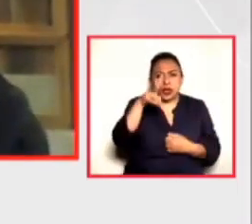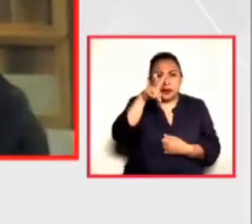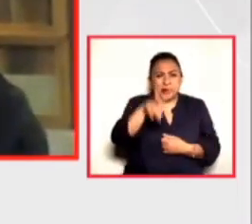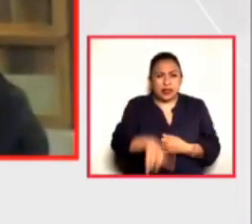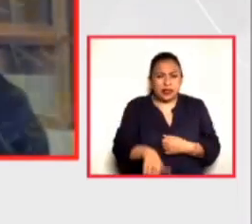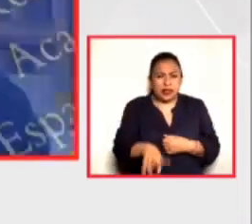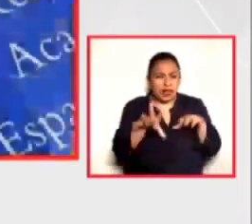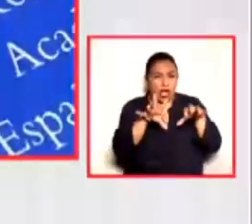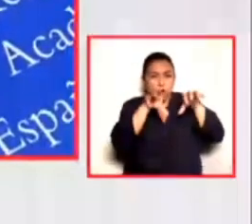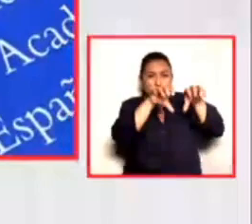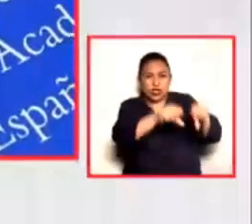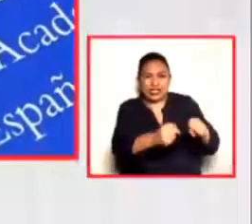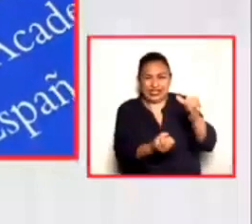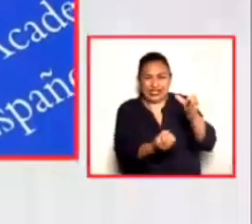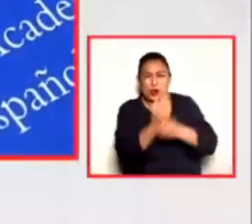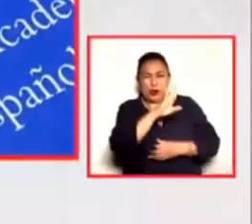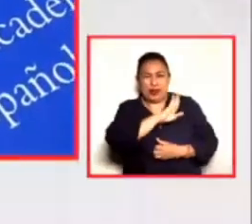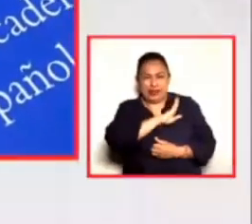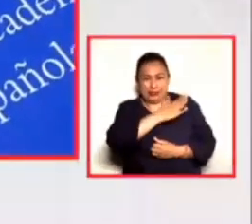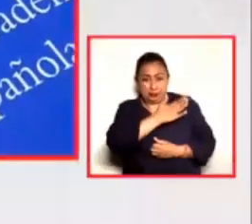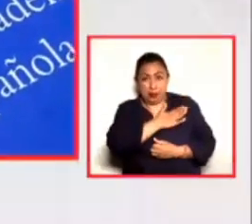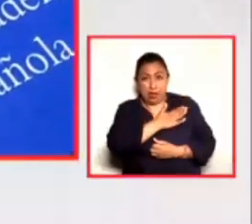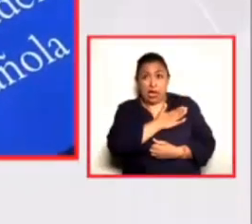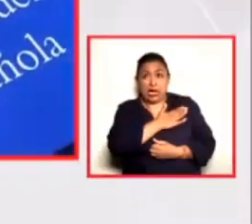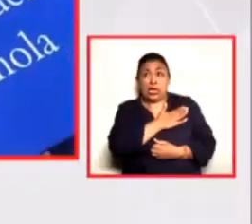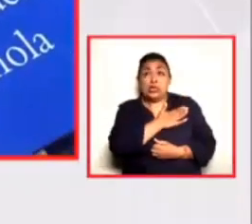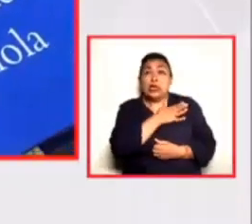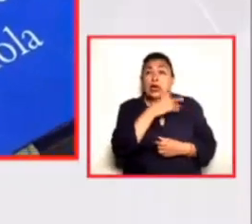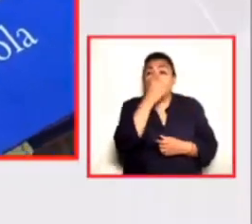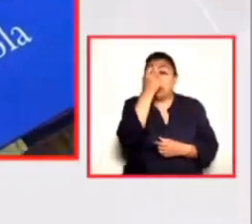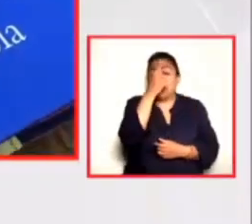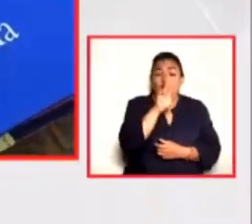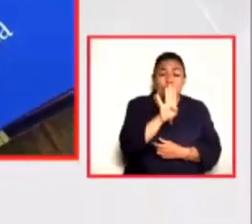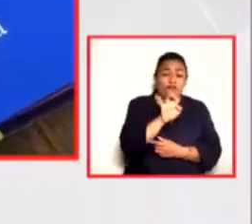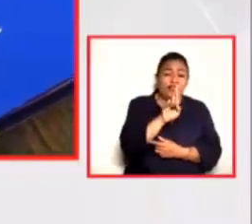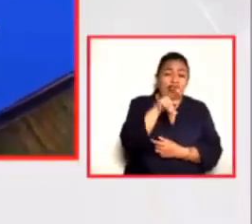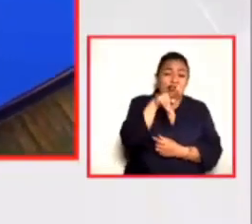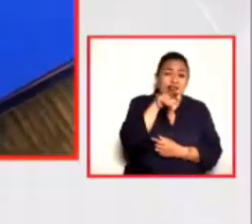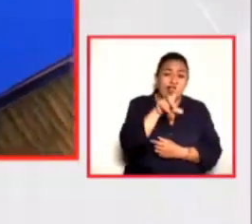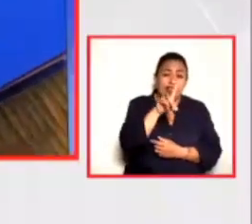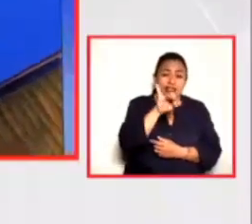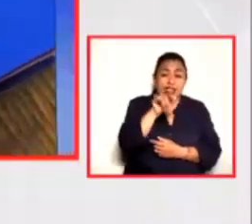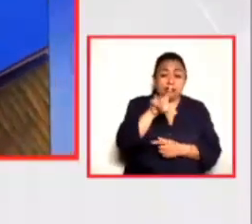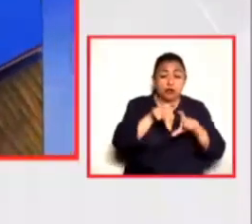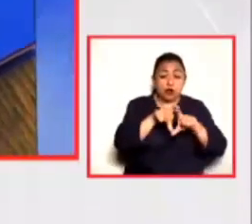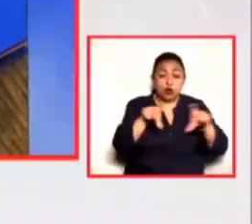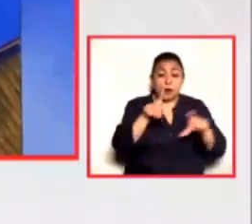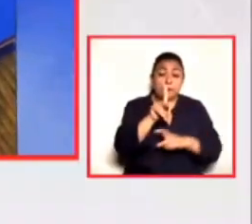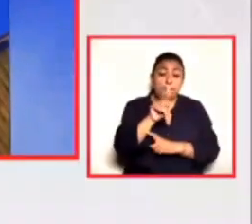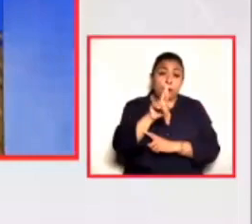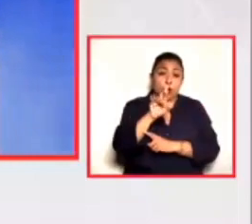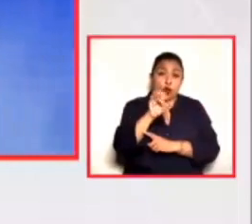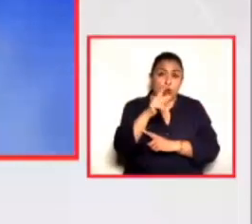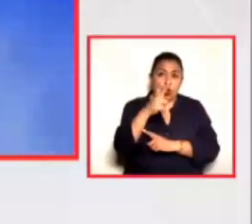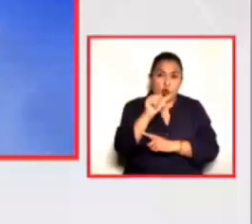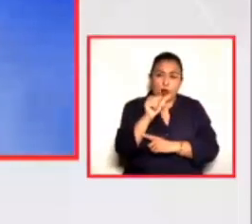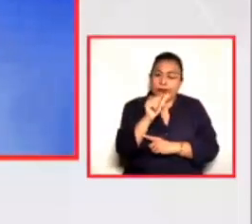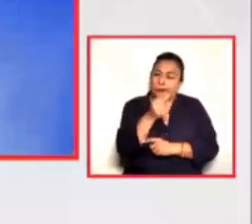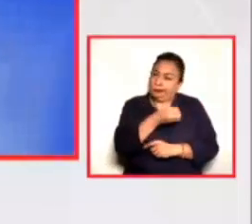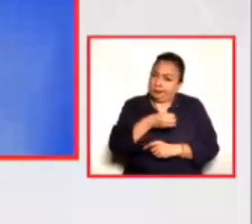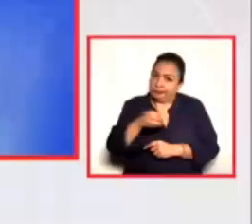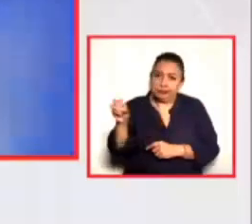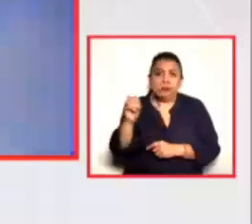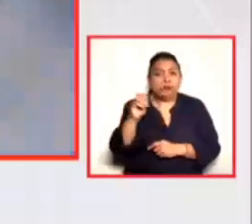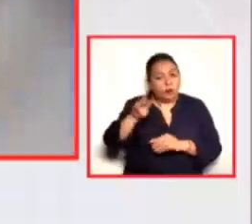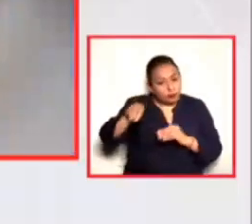de la Nueva España de Bernal Díaz del Castillo, con un prólogo. Nos obligó a hacer un tomo